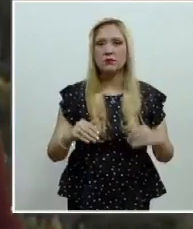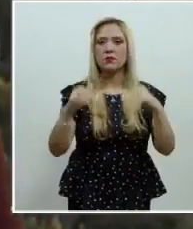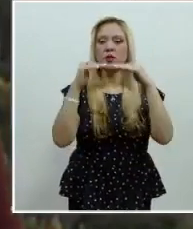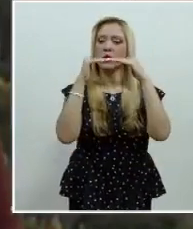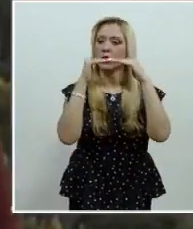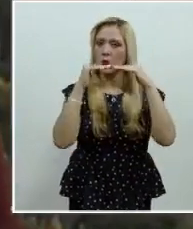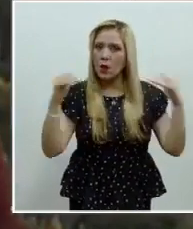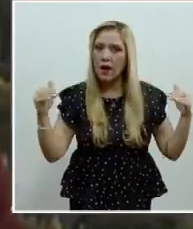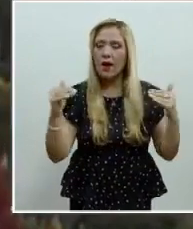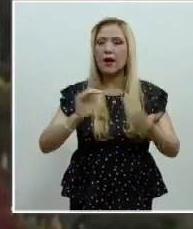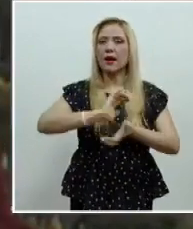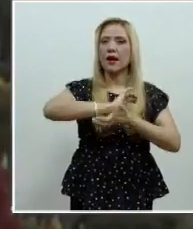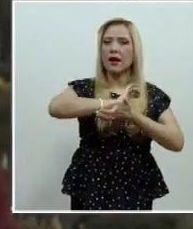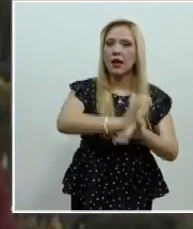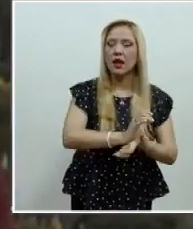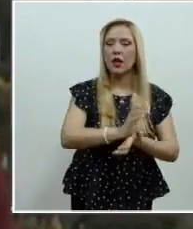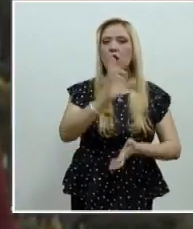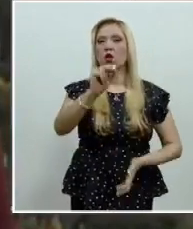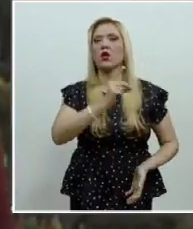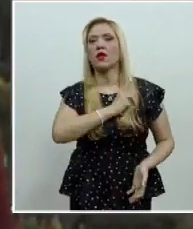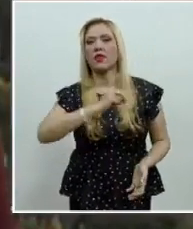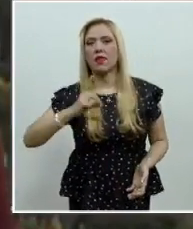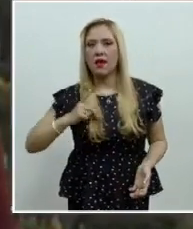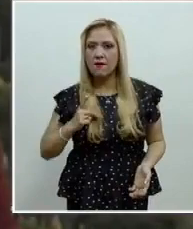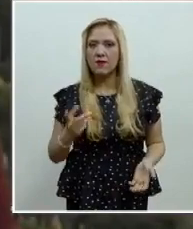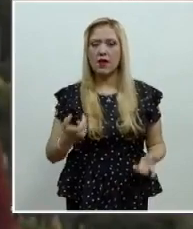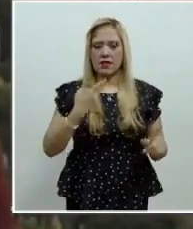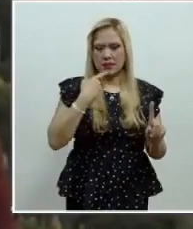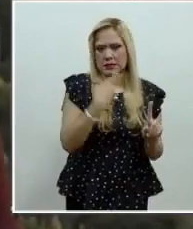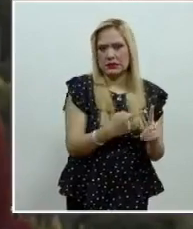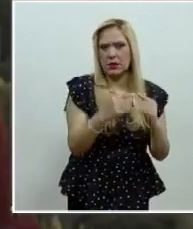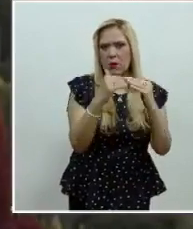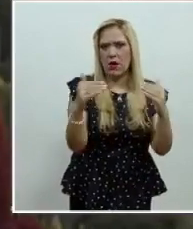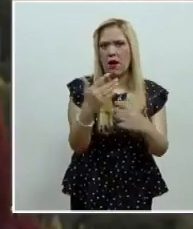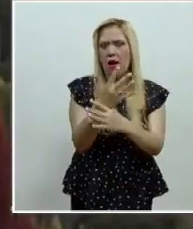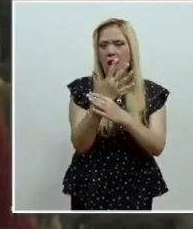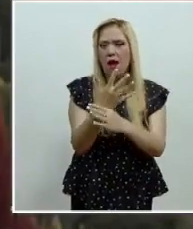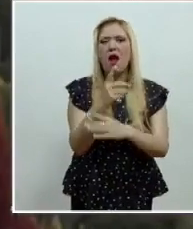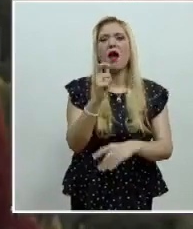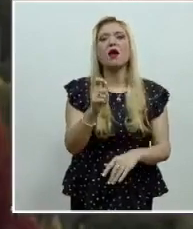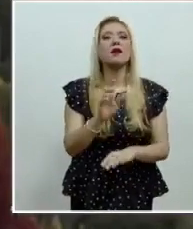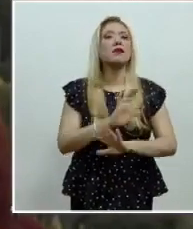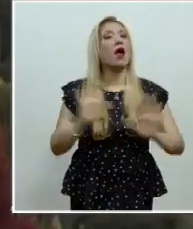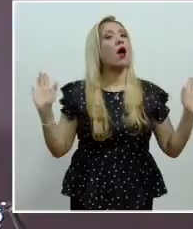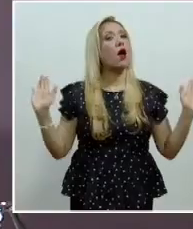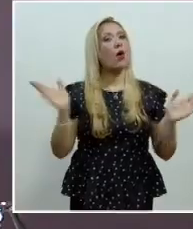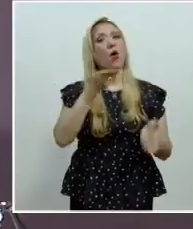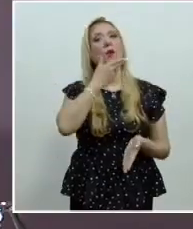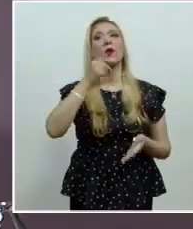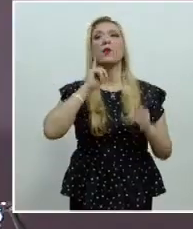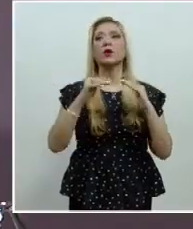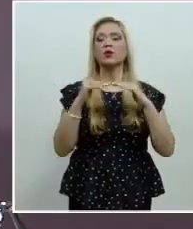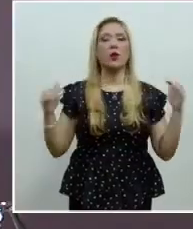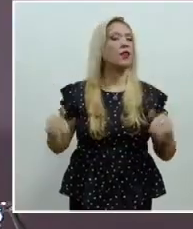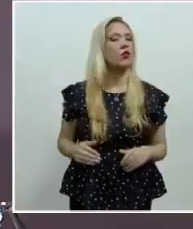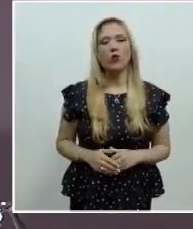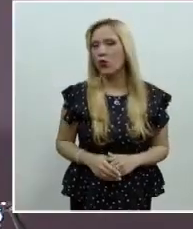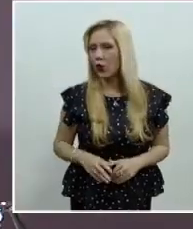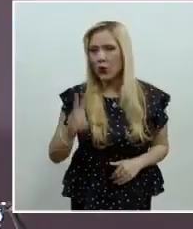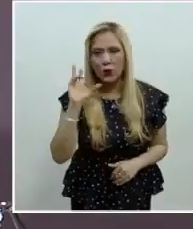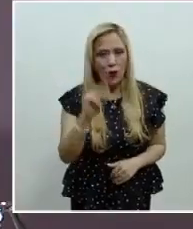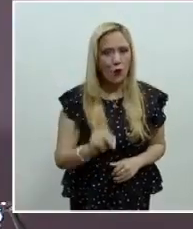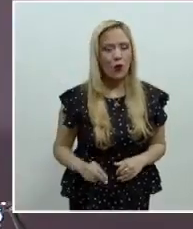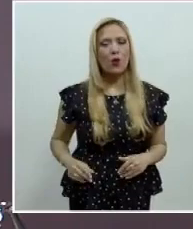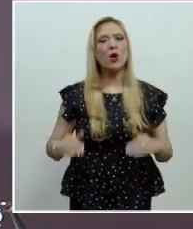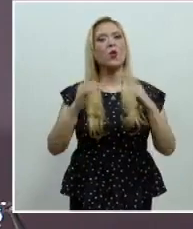la no discriminación, y con los principios que abarca la igualdad, ¿no? Es decir, no nomás es la igualdad en sentido formal, sino también pues la